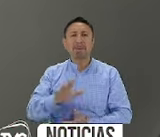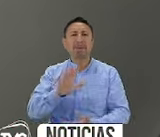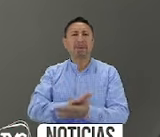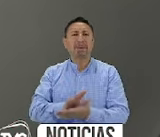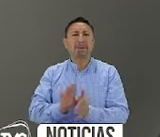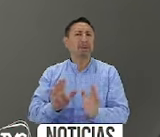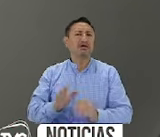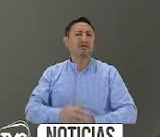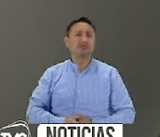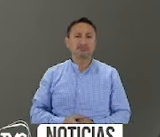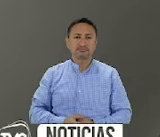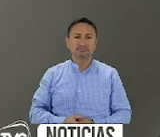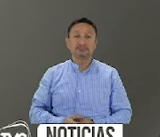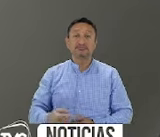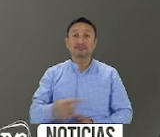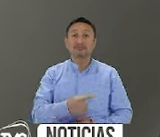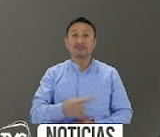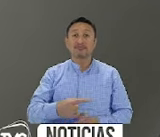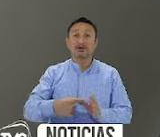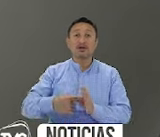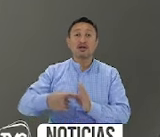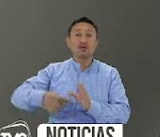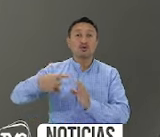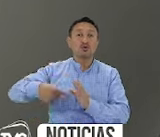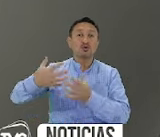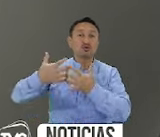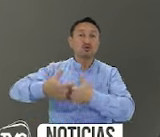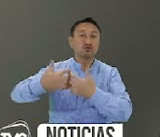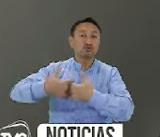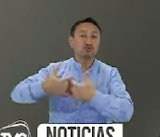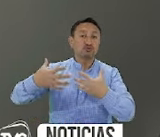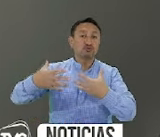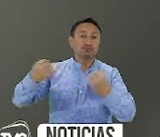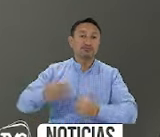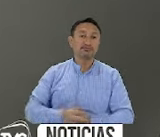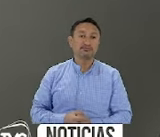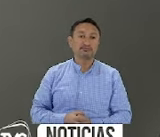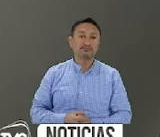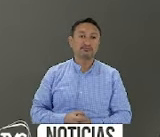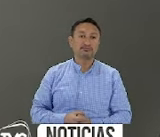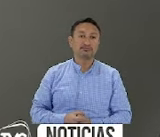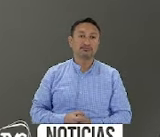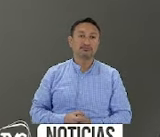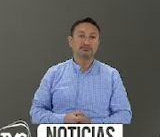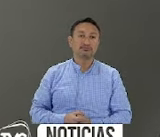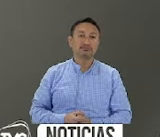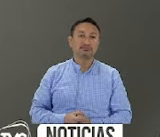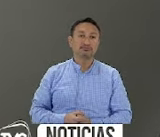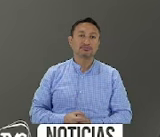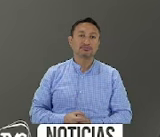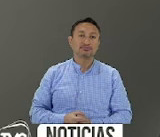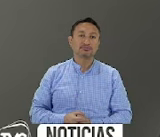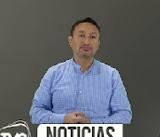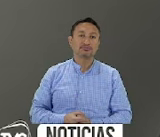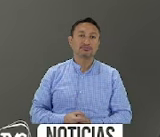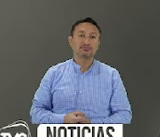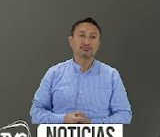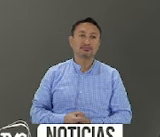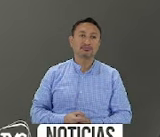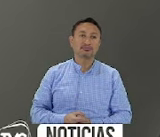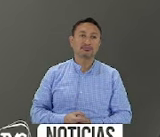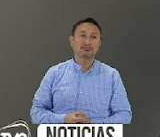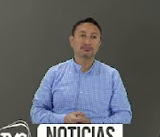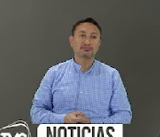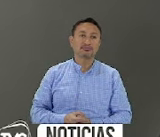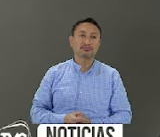Su objetivo era claro, el generador. Sin embargo, antes de llegar a él, se detiene frente a una bicicleta, rompe